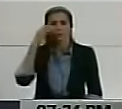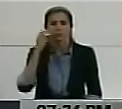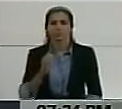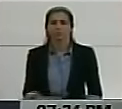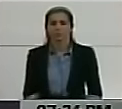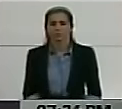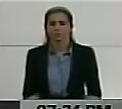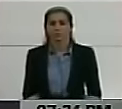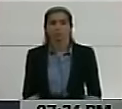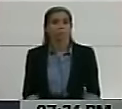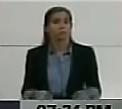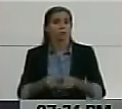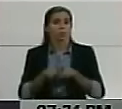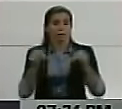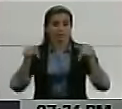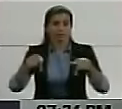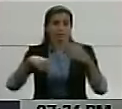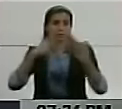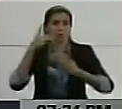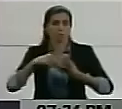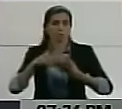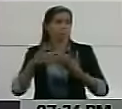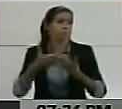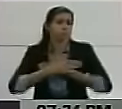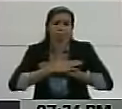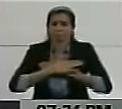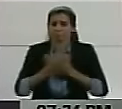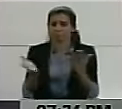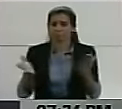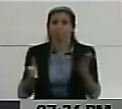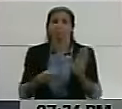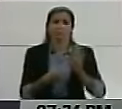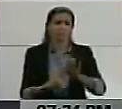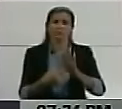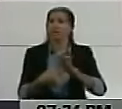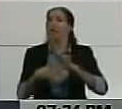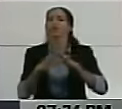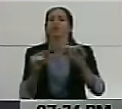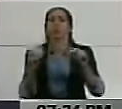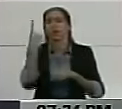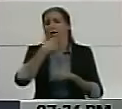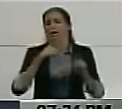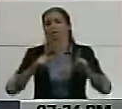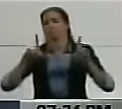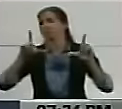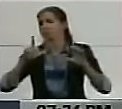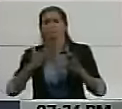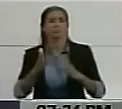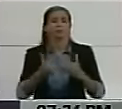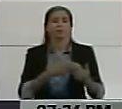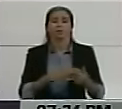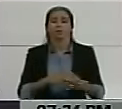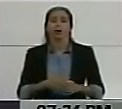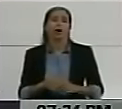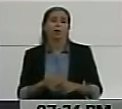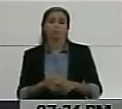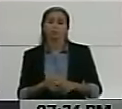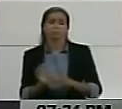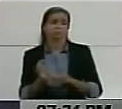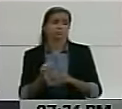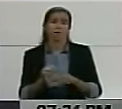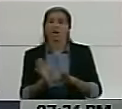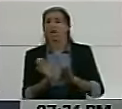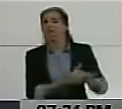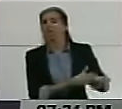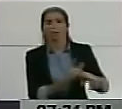Radonqui. Como en este espacio hay cabida para todos, sin menospreciar y dejar de un lado